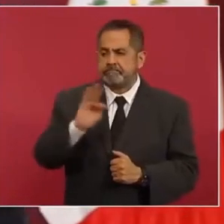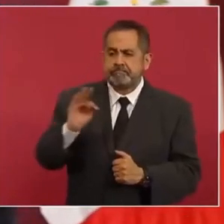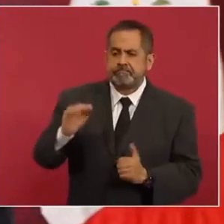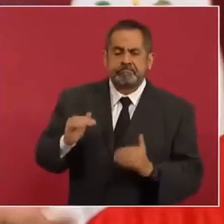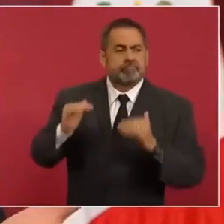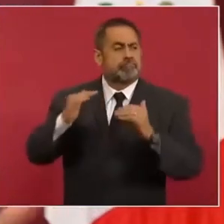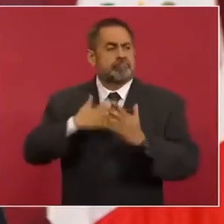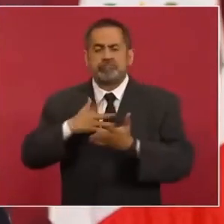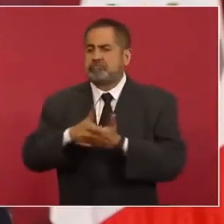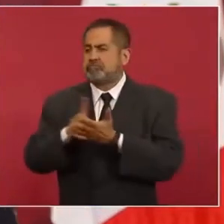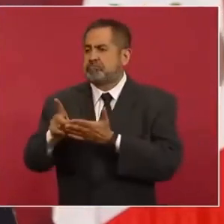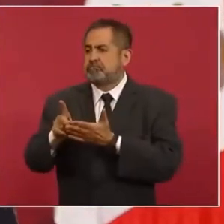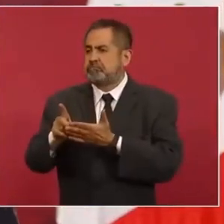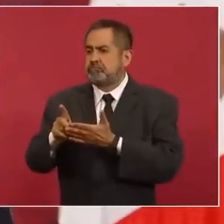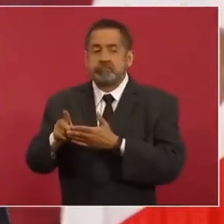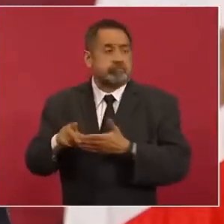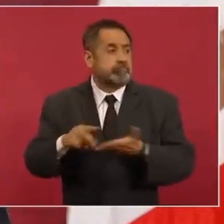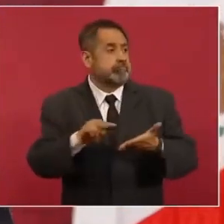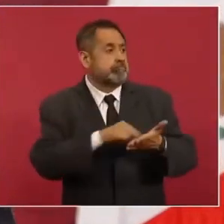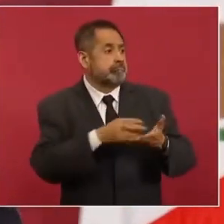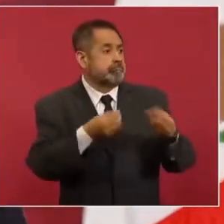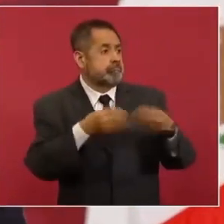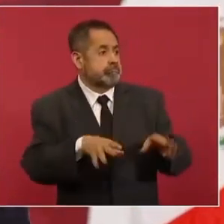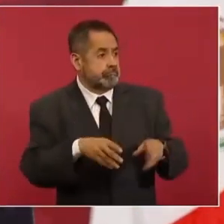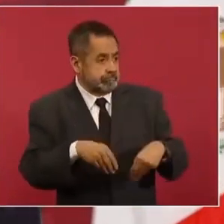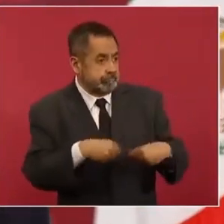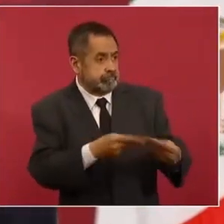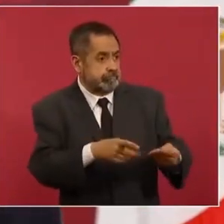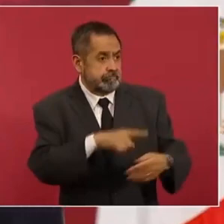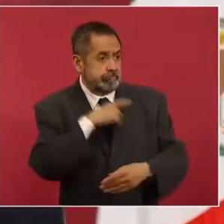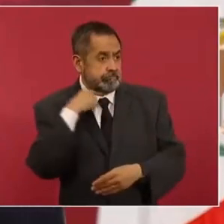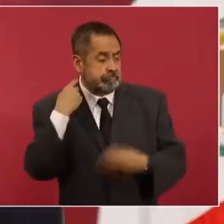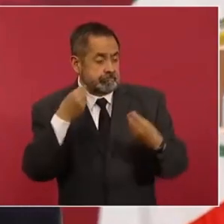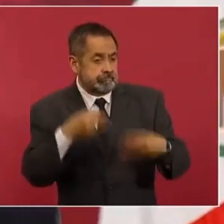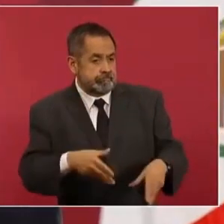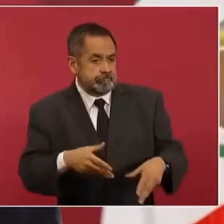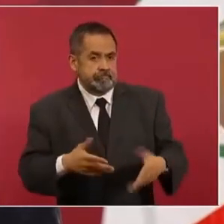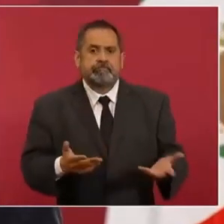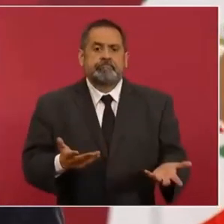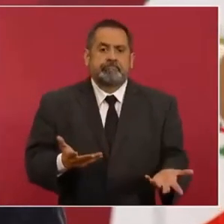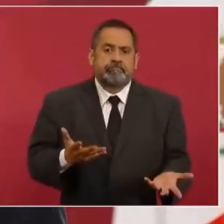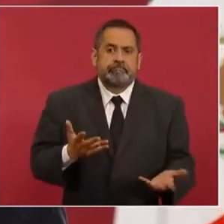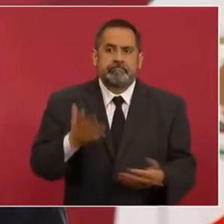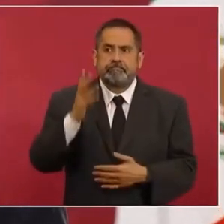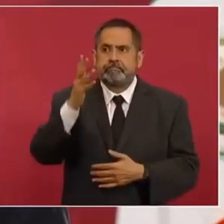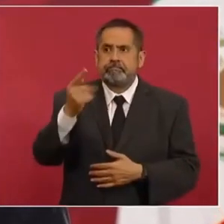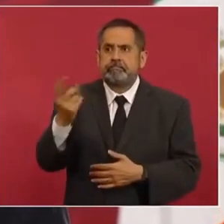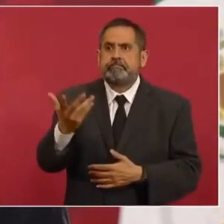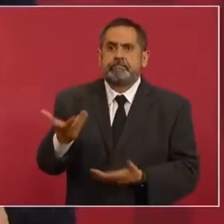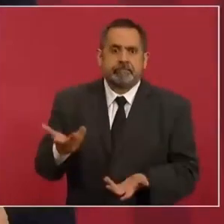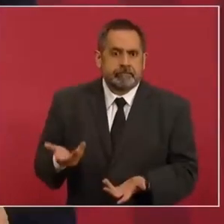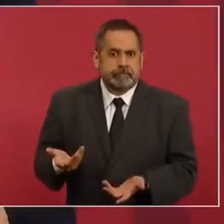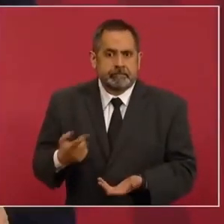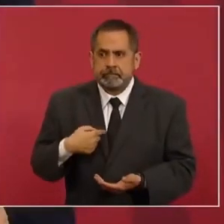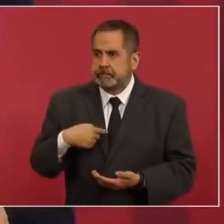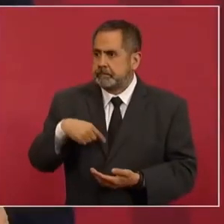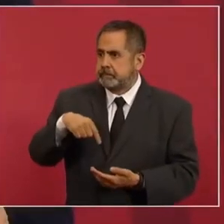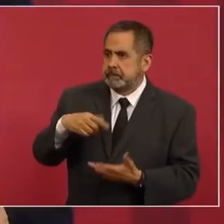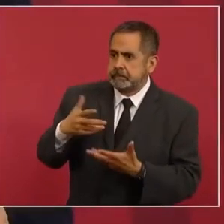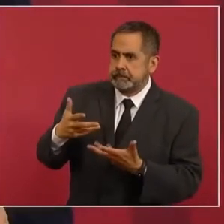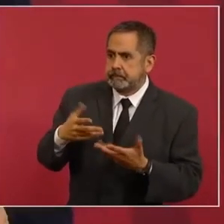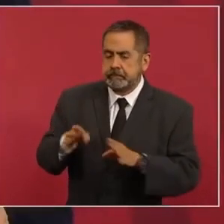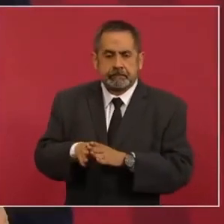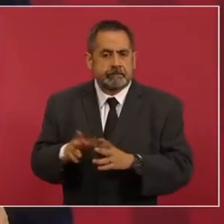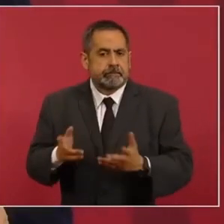nuestros derechos soberanos, pues ¿qué vamos a hacer? Ahora sí que como la canción de Silvia,